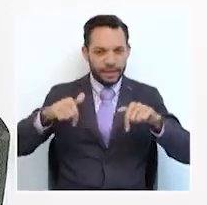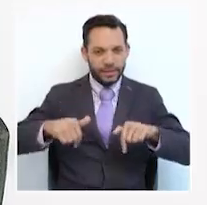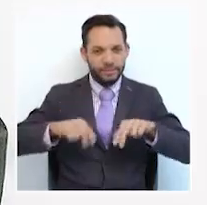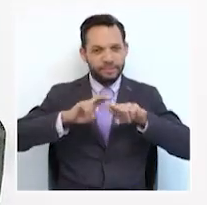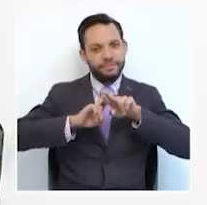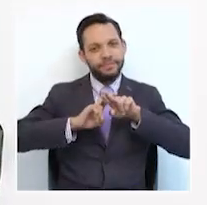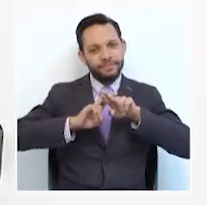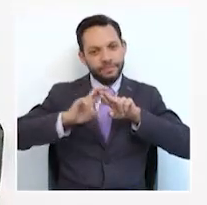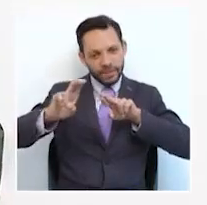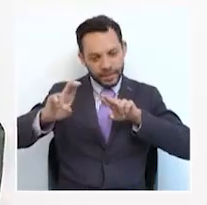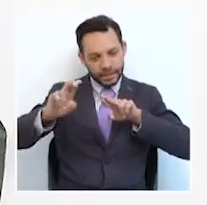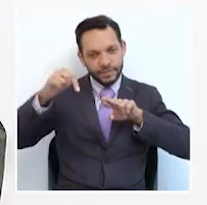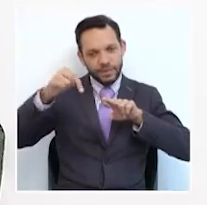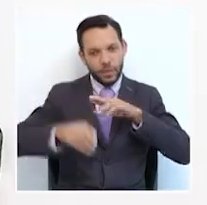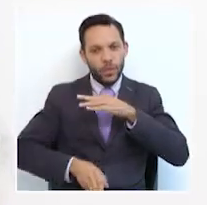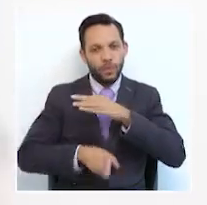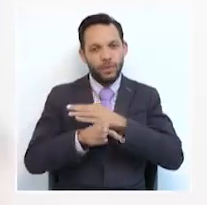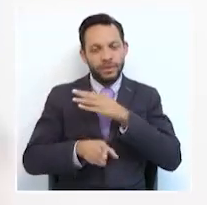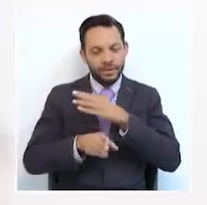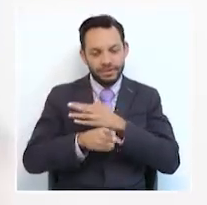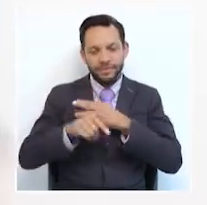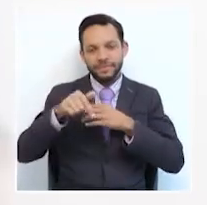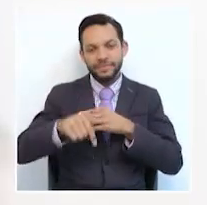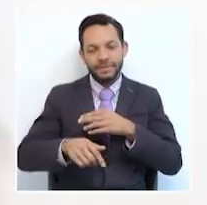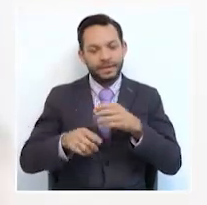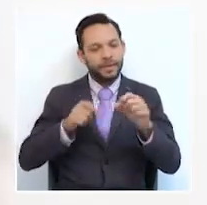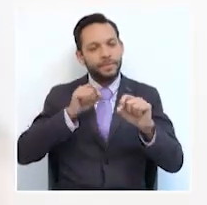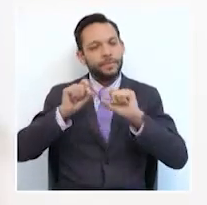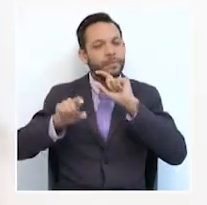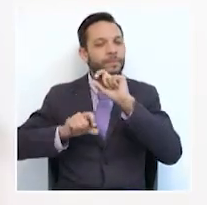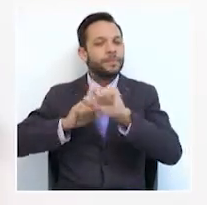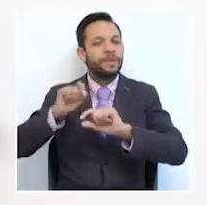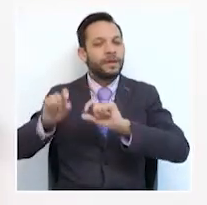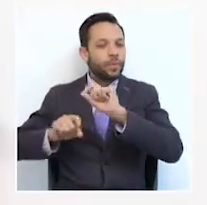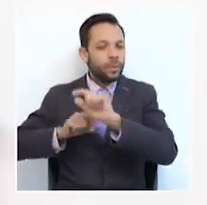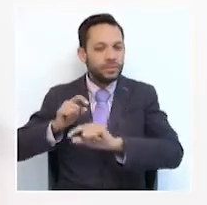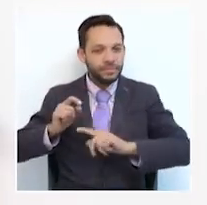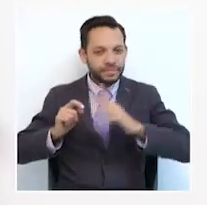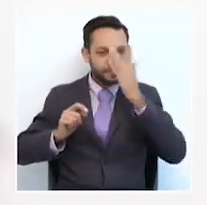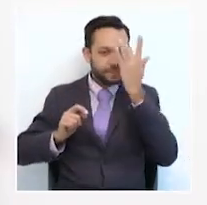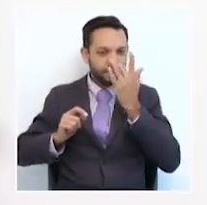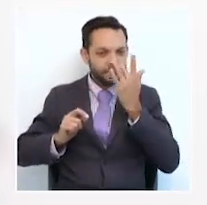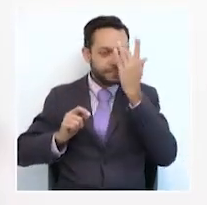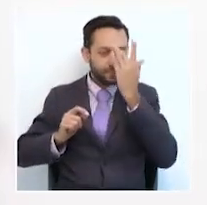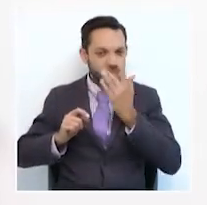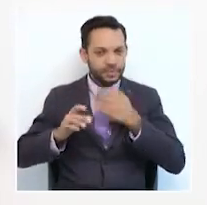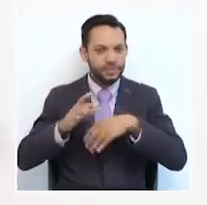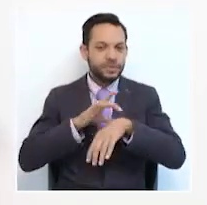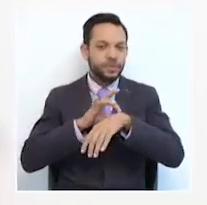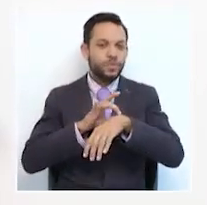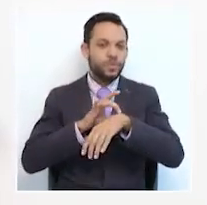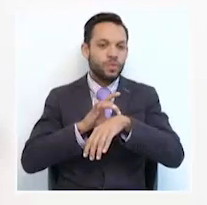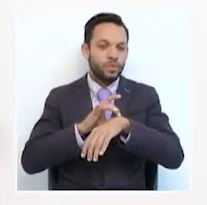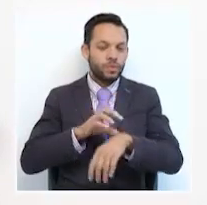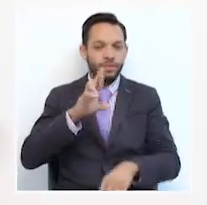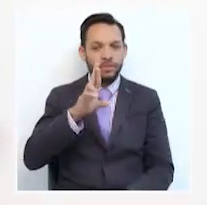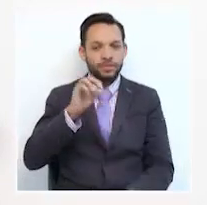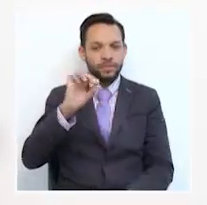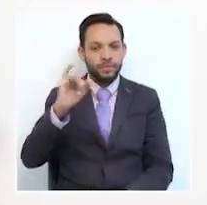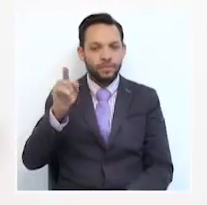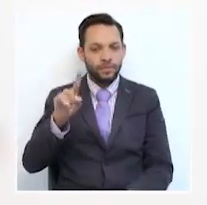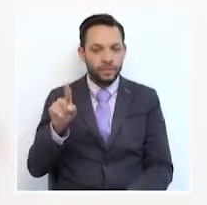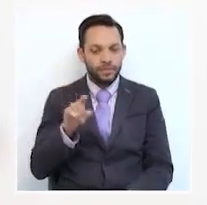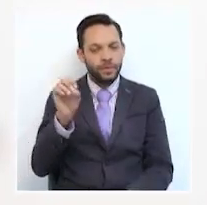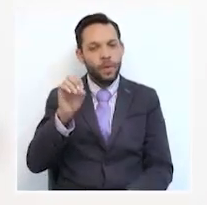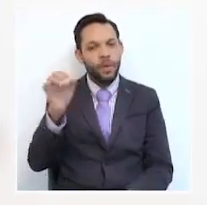fracción de tiempo muy pequeña para que estemos nuevamente con preguntas a través de la cuenta de auto rojas en facebook o la línea gratis de telecafé